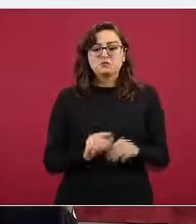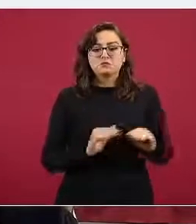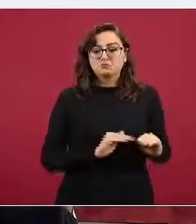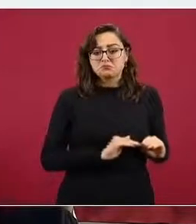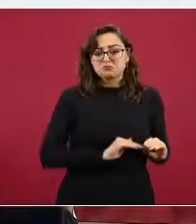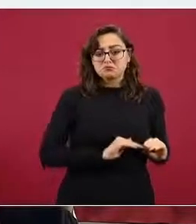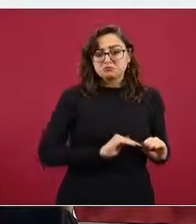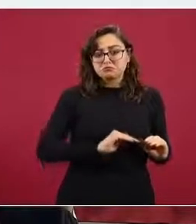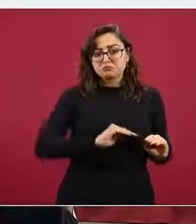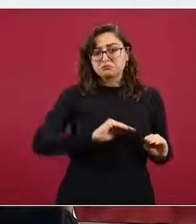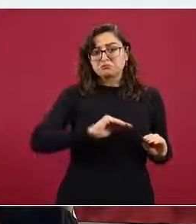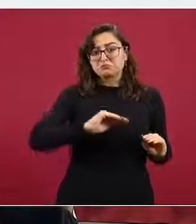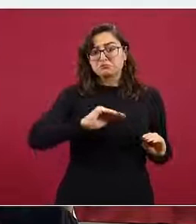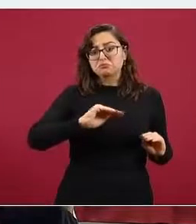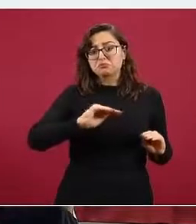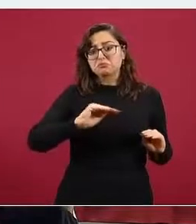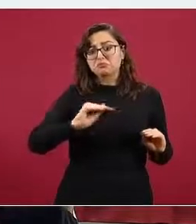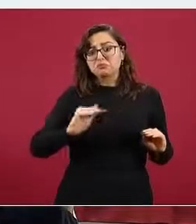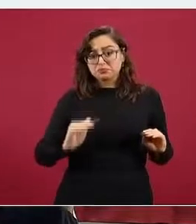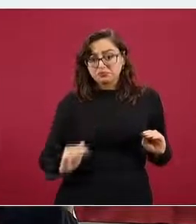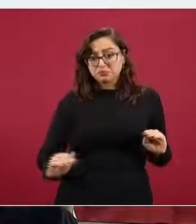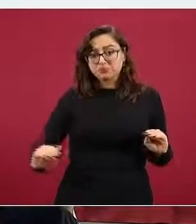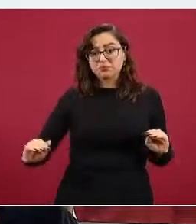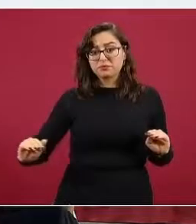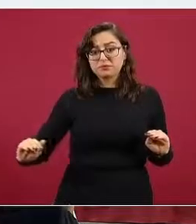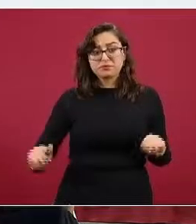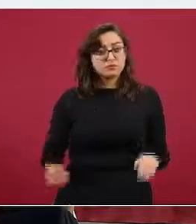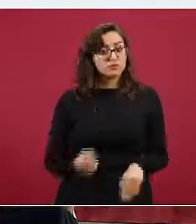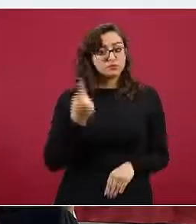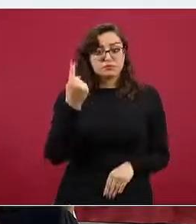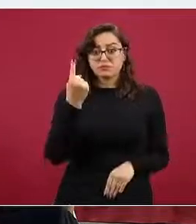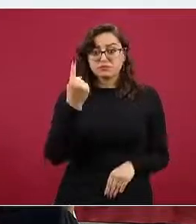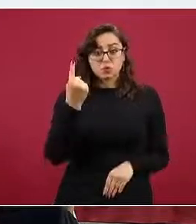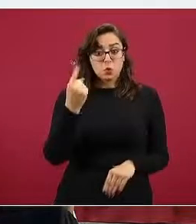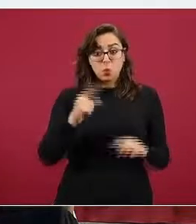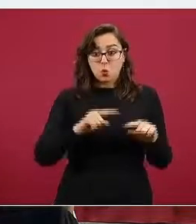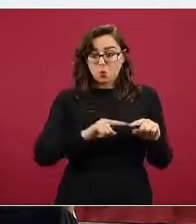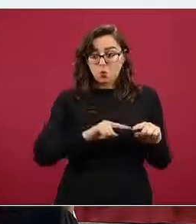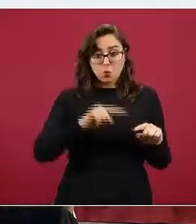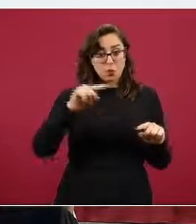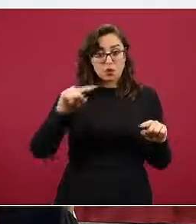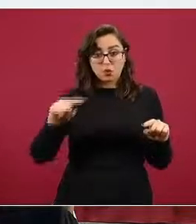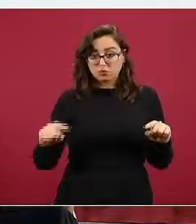curva epidémica con esta forma, un solo pico,